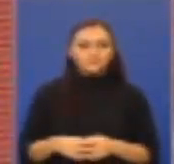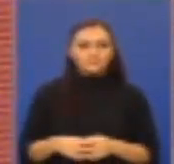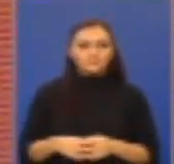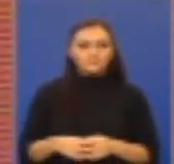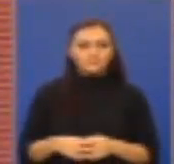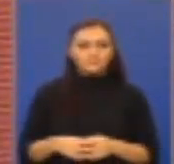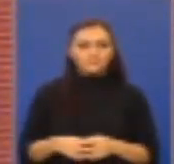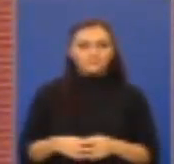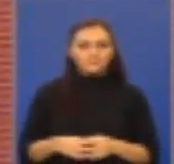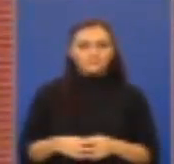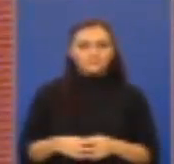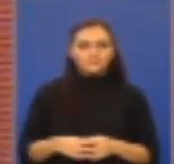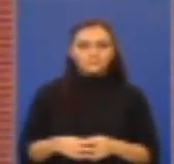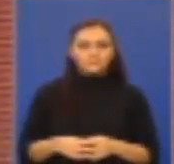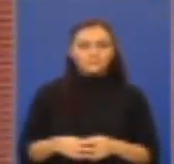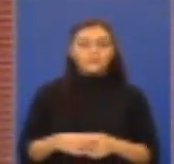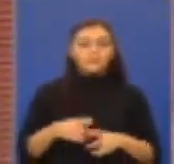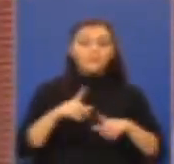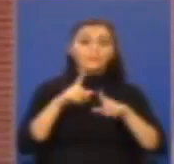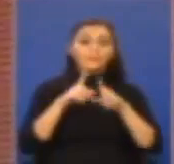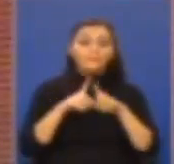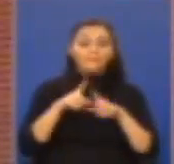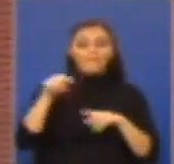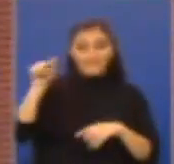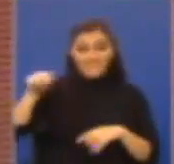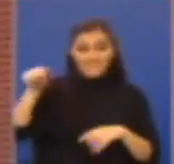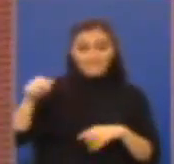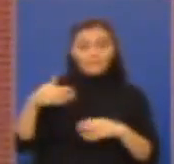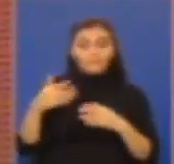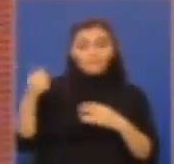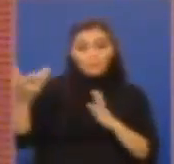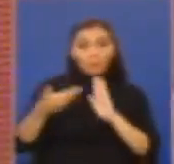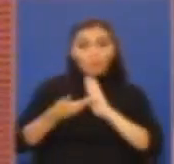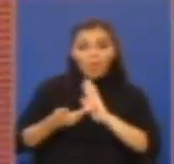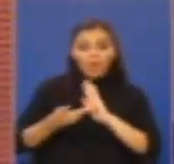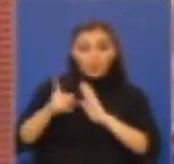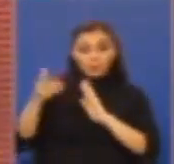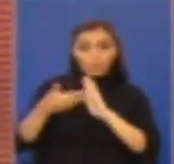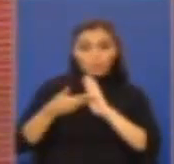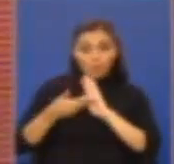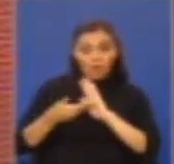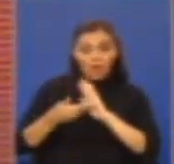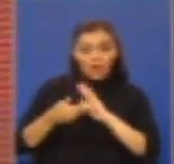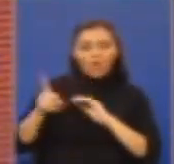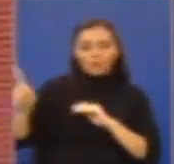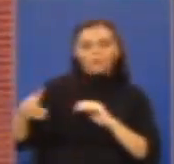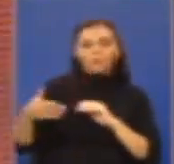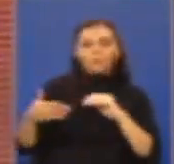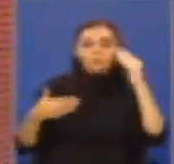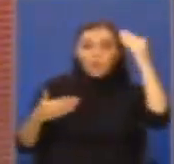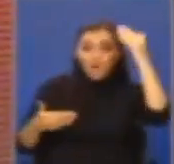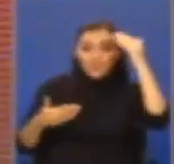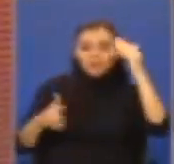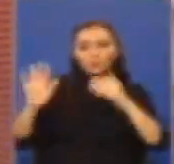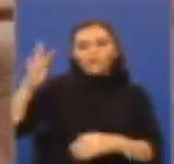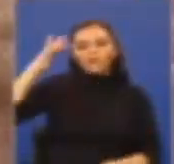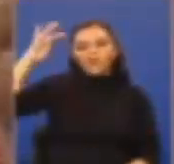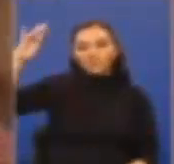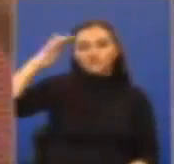algunos, ¿no? Eso es falta de libertad. Lee Kuan Yew fue un modelo de derecha. También hubo condiciones geopolíticas muy especiales,